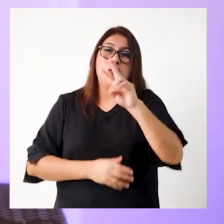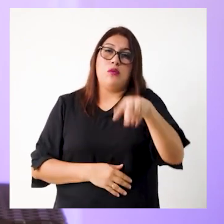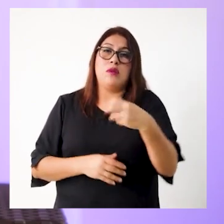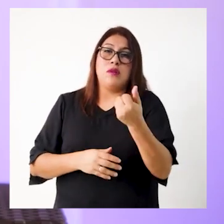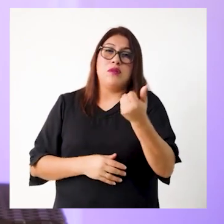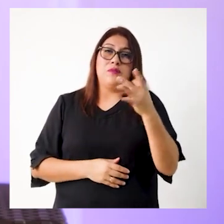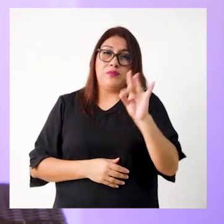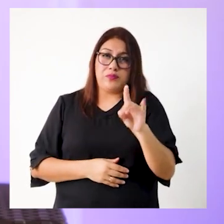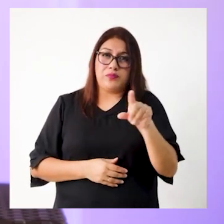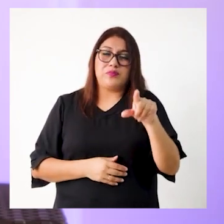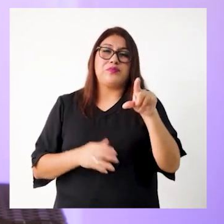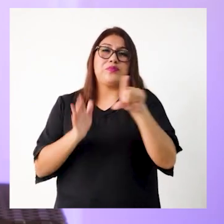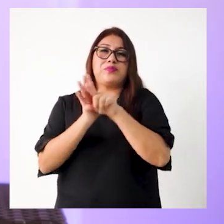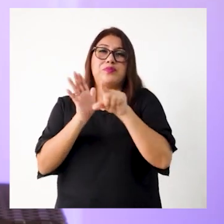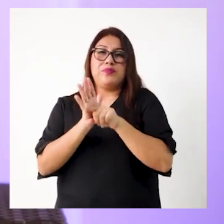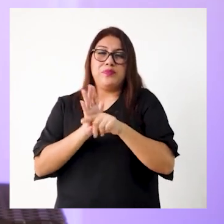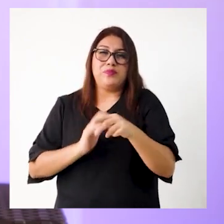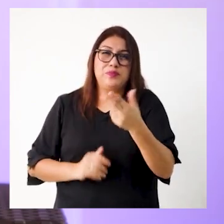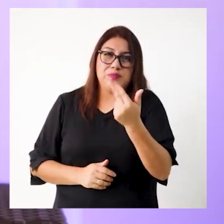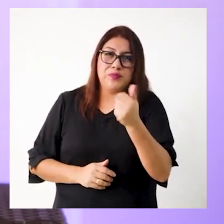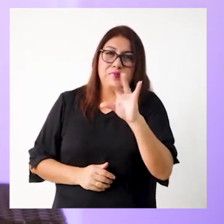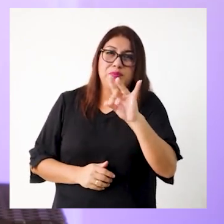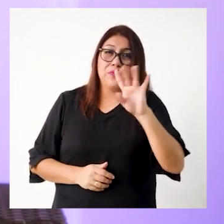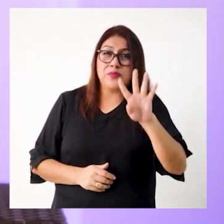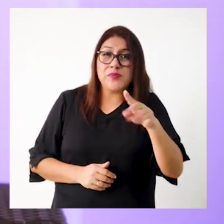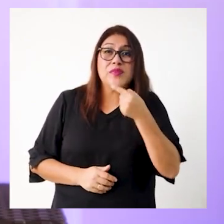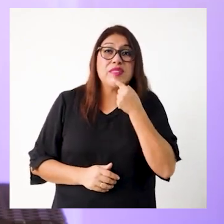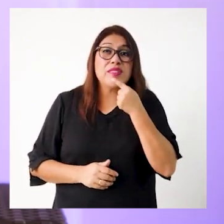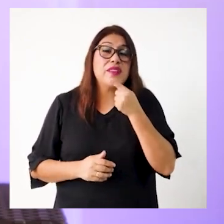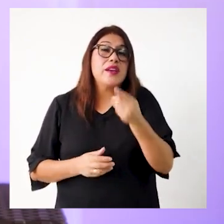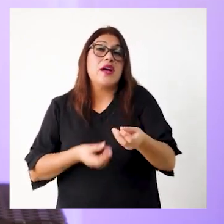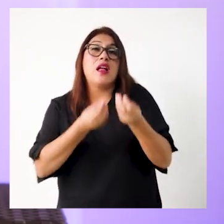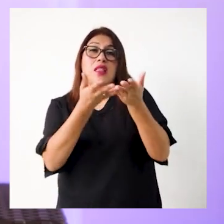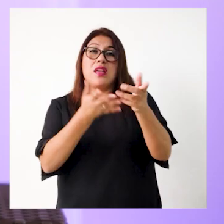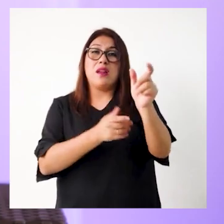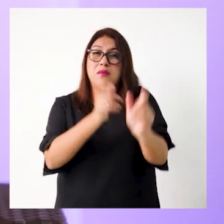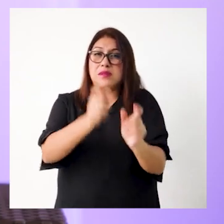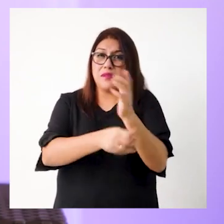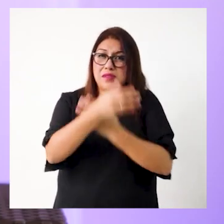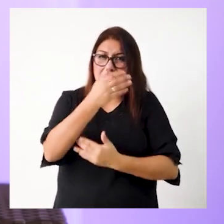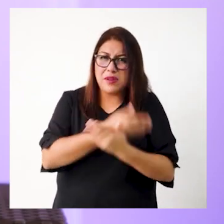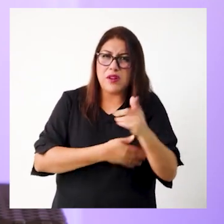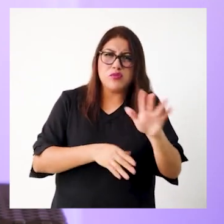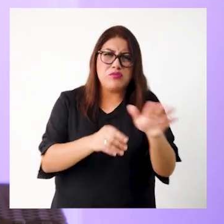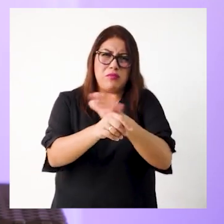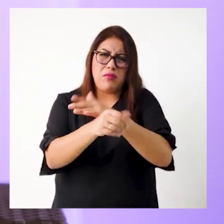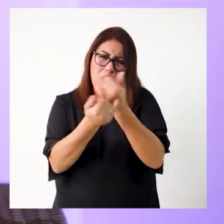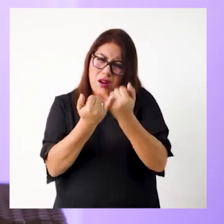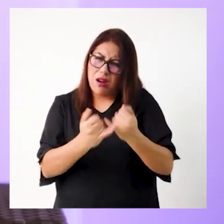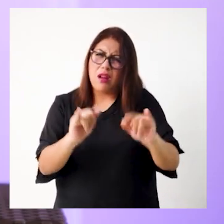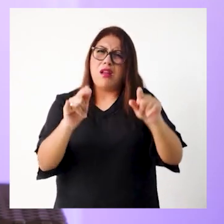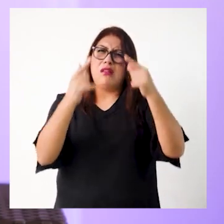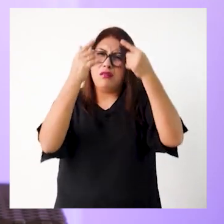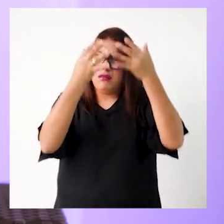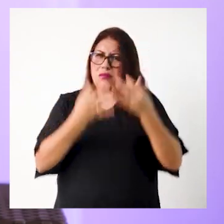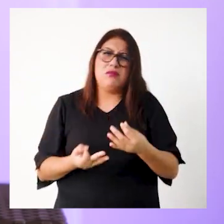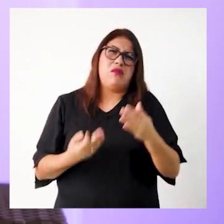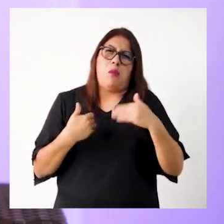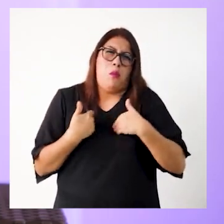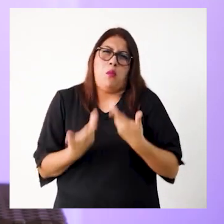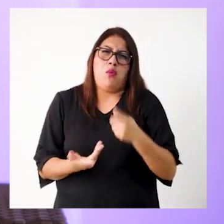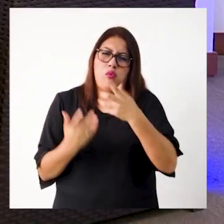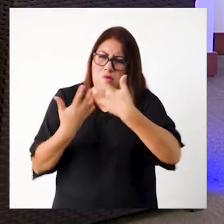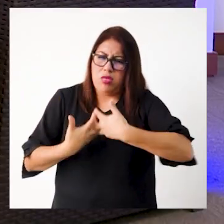decreto legislativo 1384 que le devuelve a la persona con discapacidad su plena capacidad jurídica.